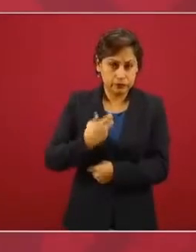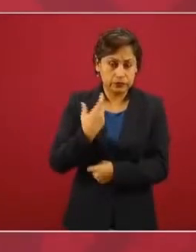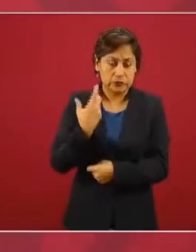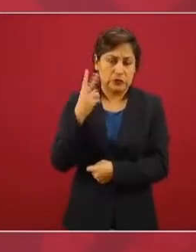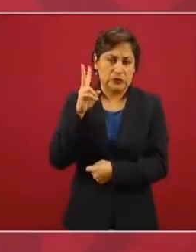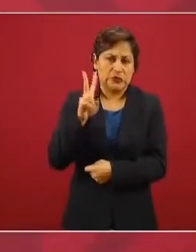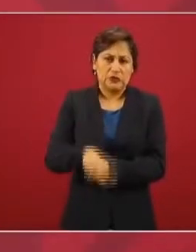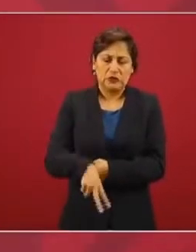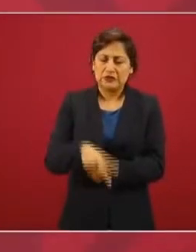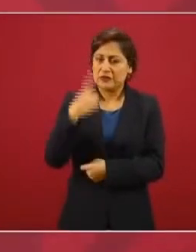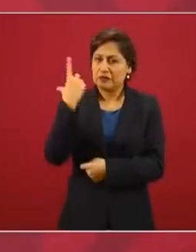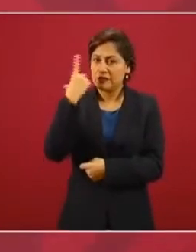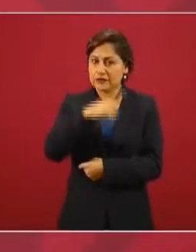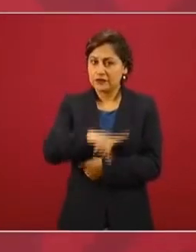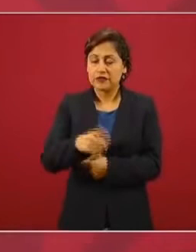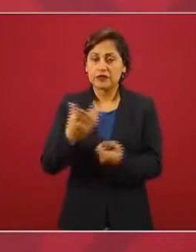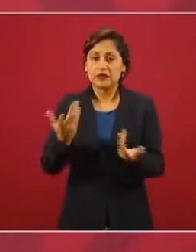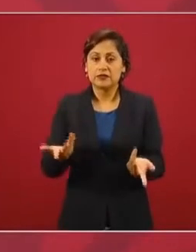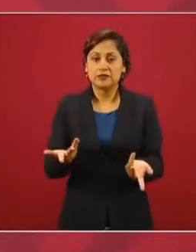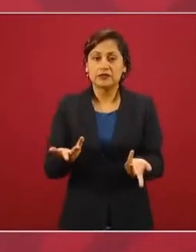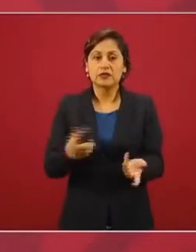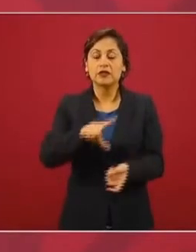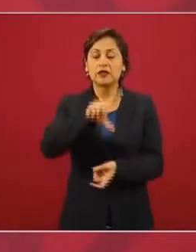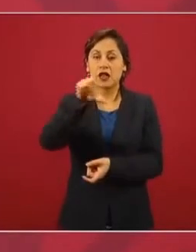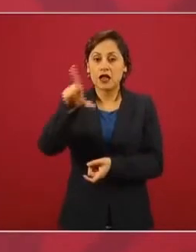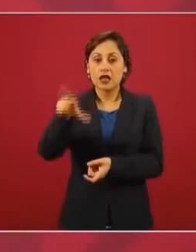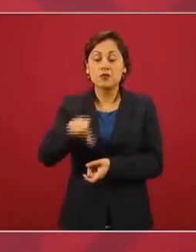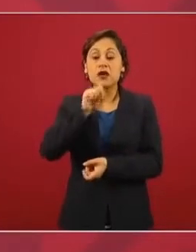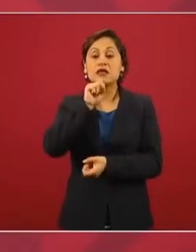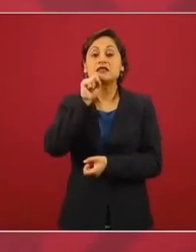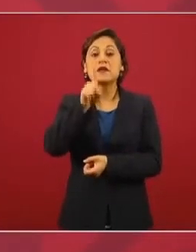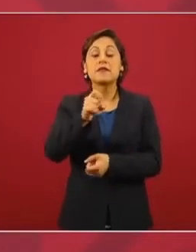en las redes, en